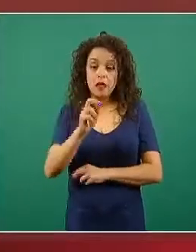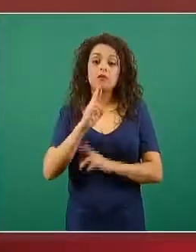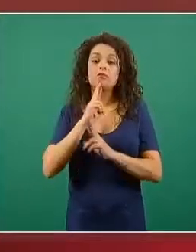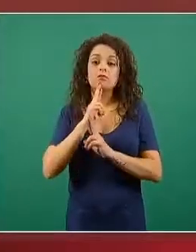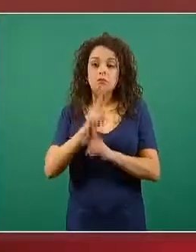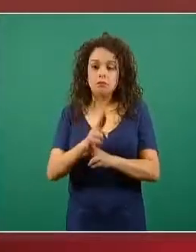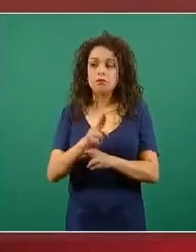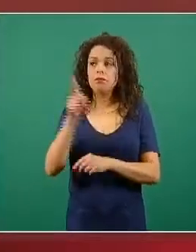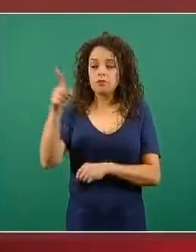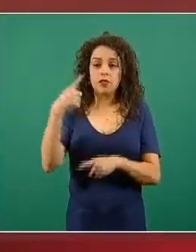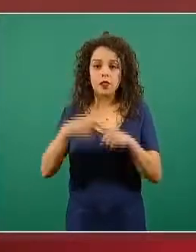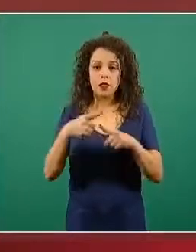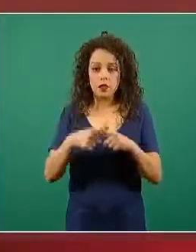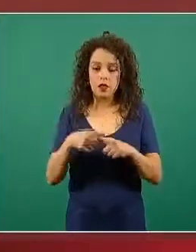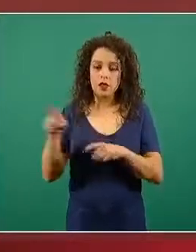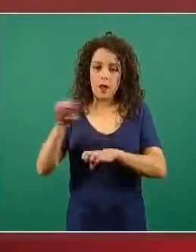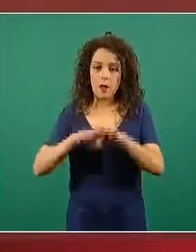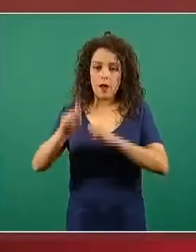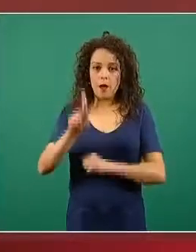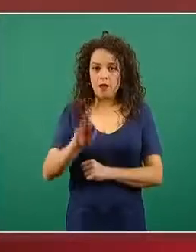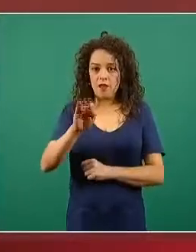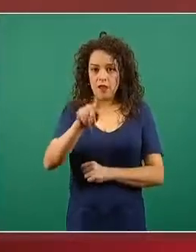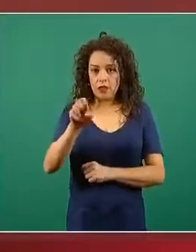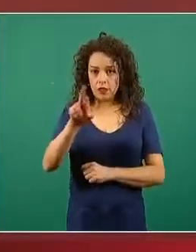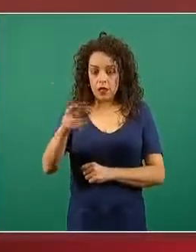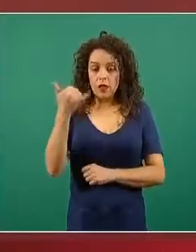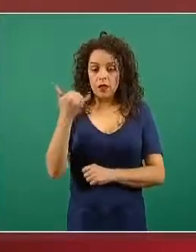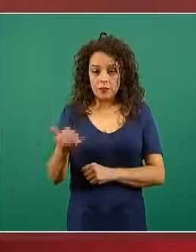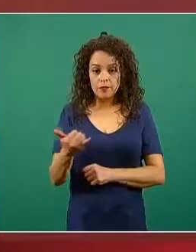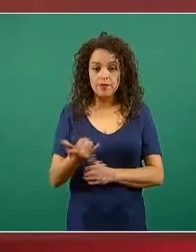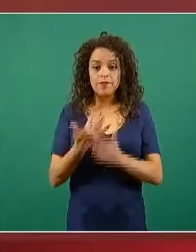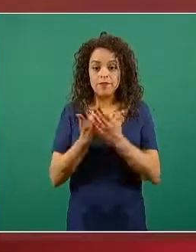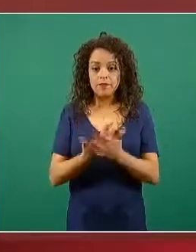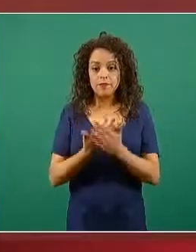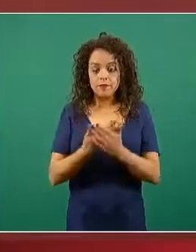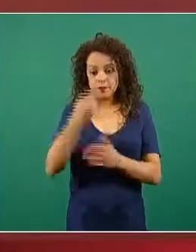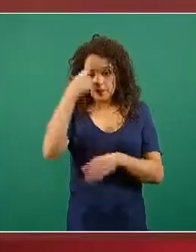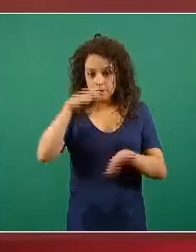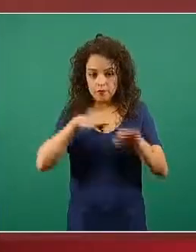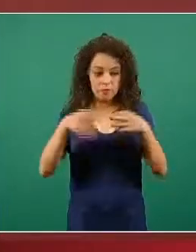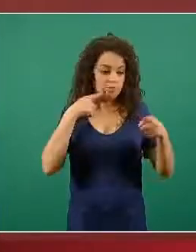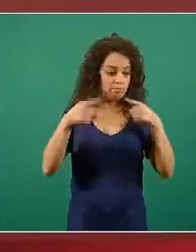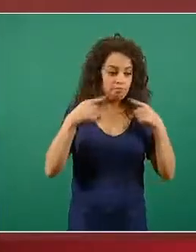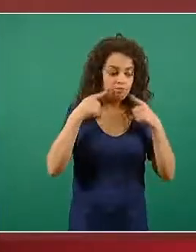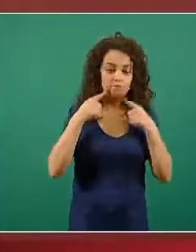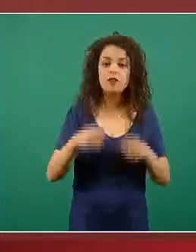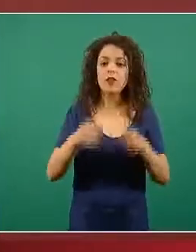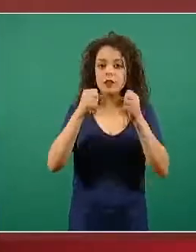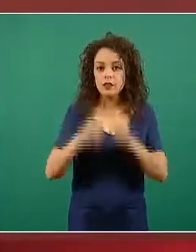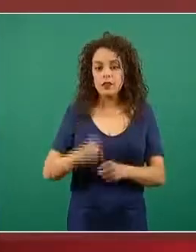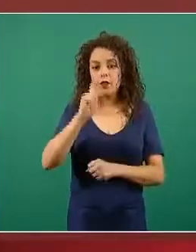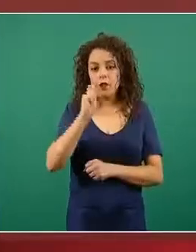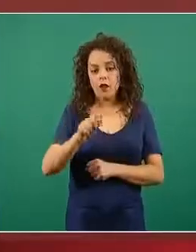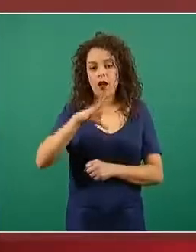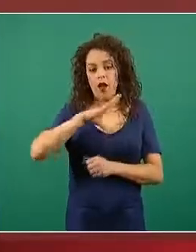Pfizer y trabajando por concretar los convenios, los acuerdos, los